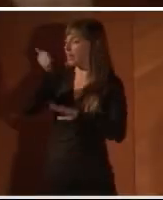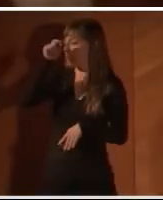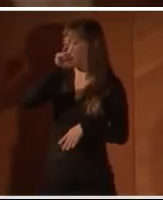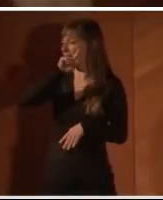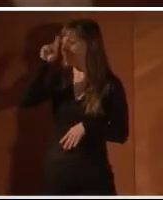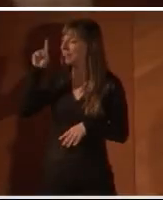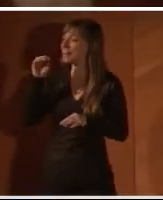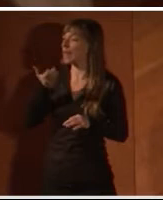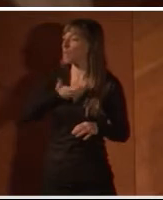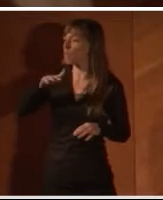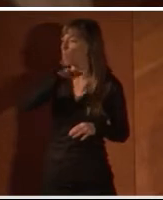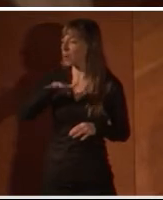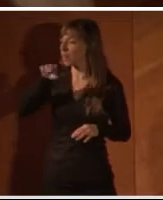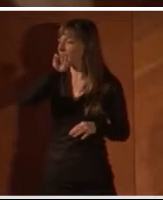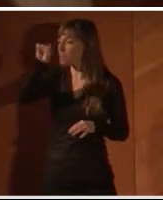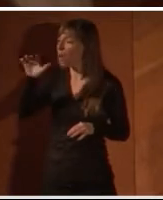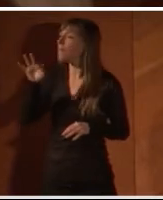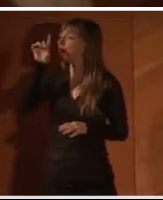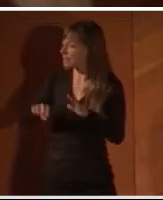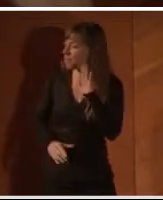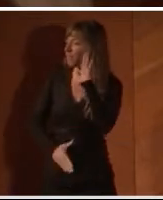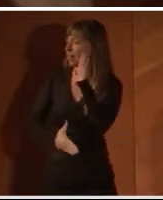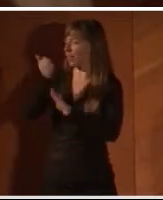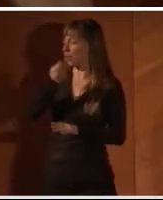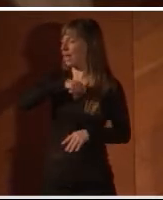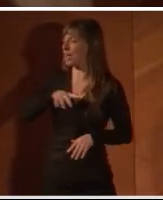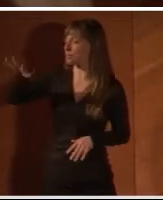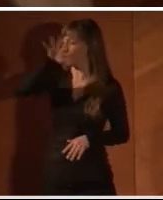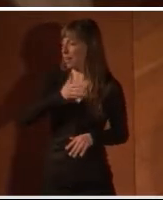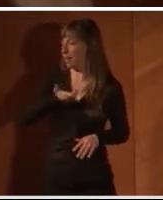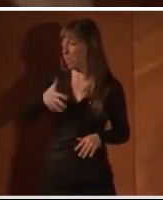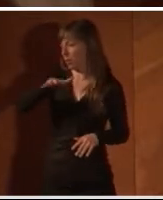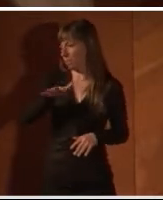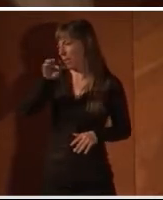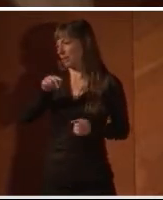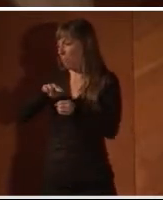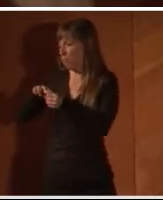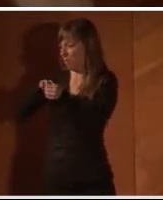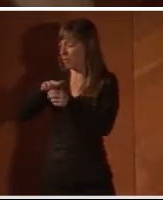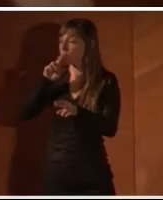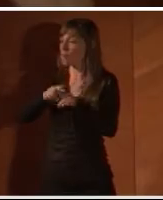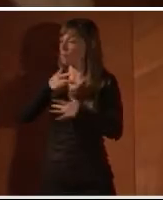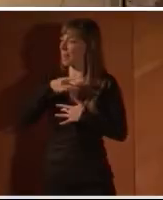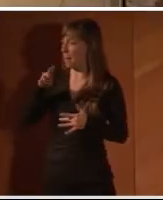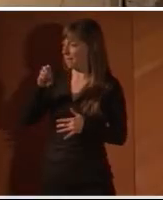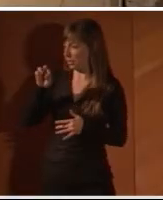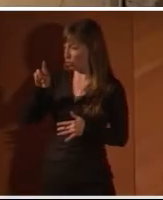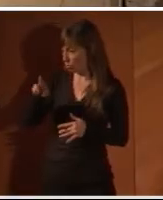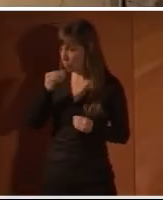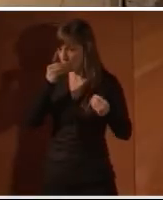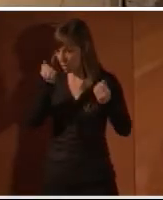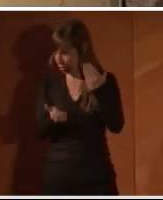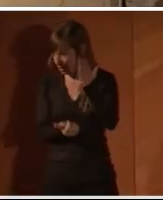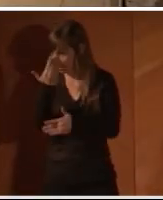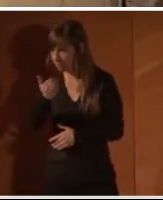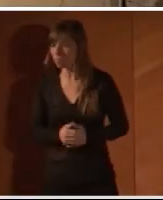Municipios y también de la Federación Española de Municipios y Provincias, María Pastor. Buenos días. Antes de